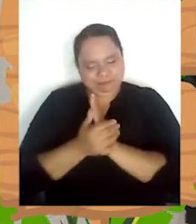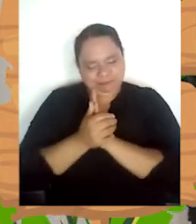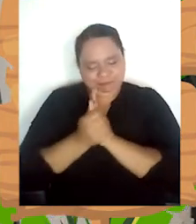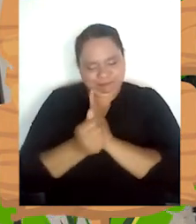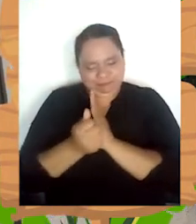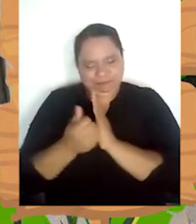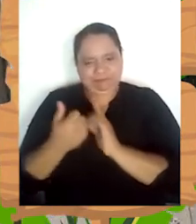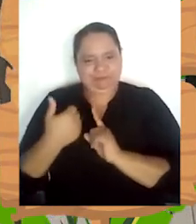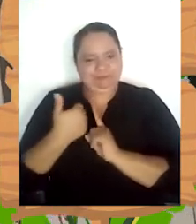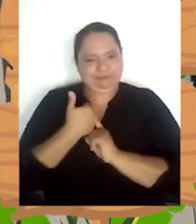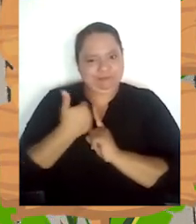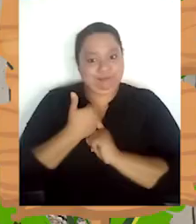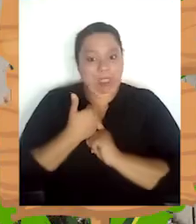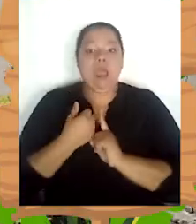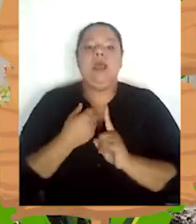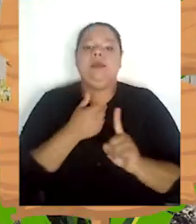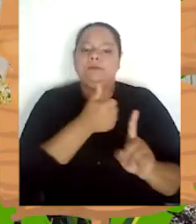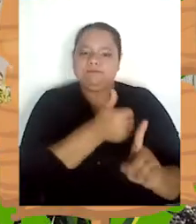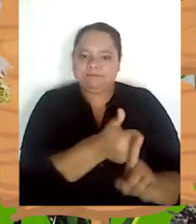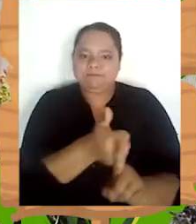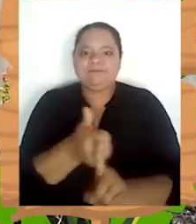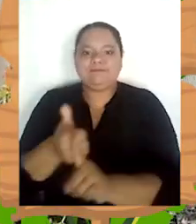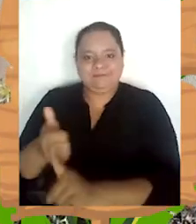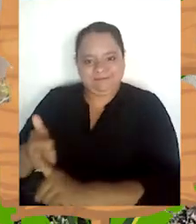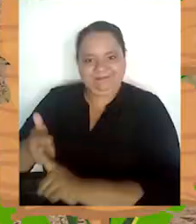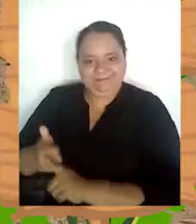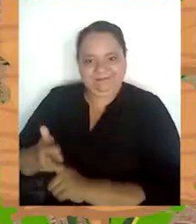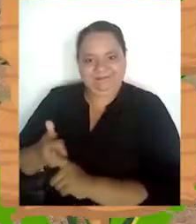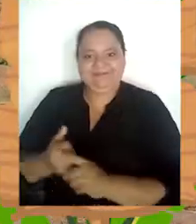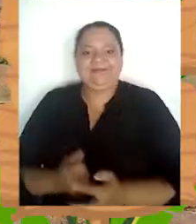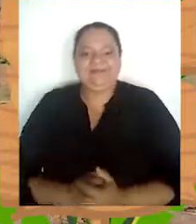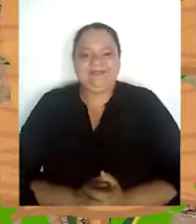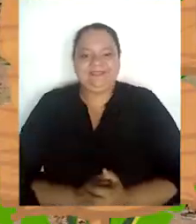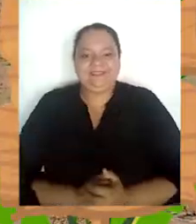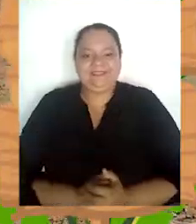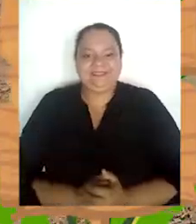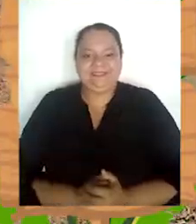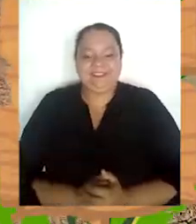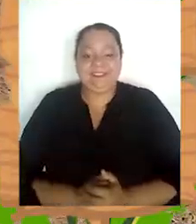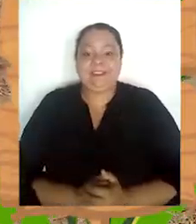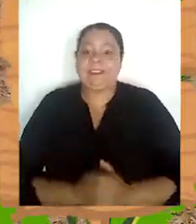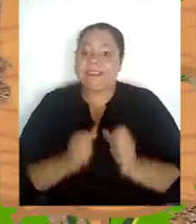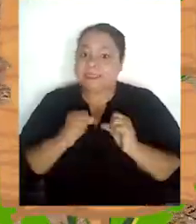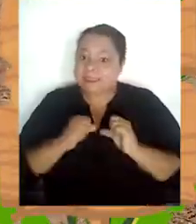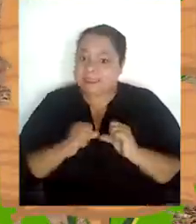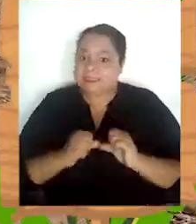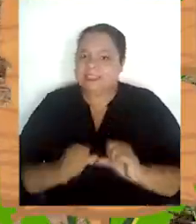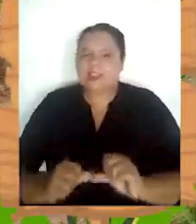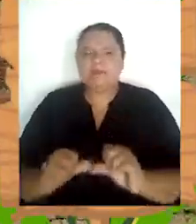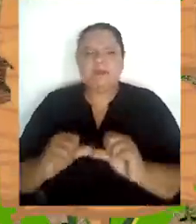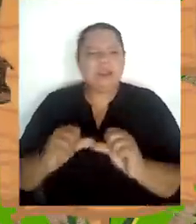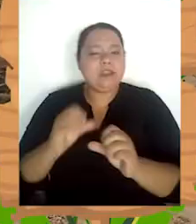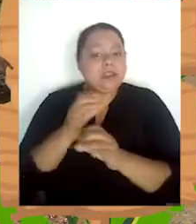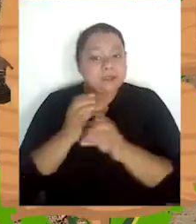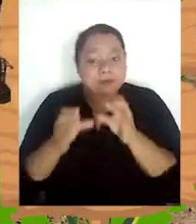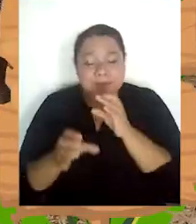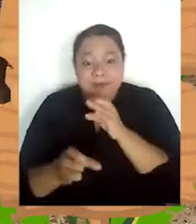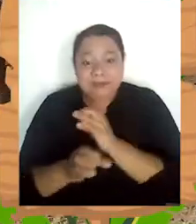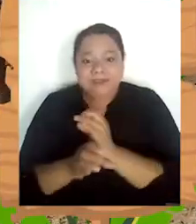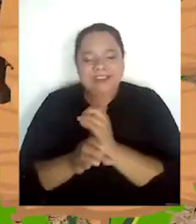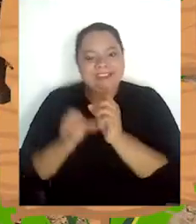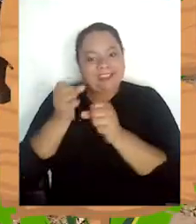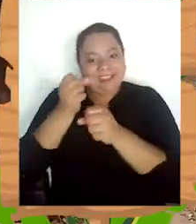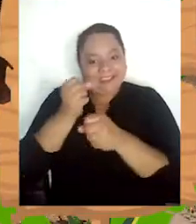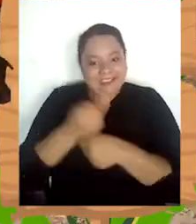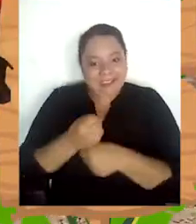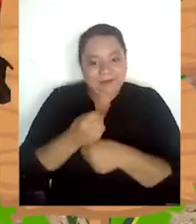habilidades y las habilidades que hay en otros también. Porque siempre las pequeñas cosas